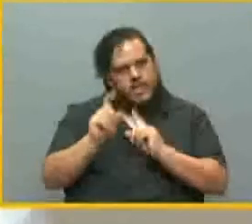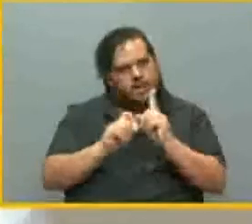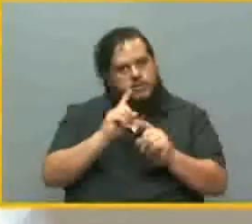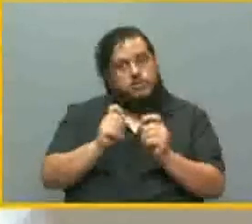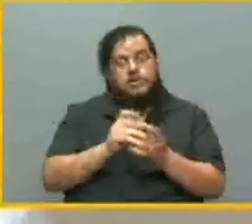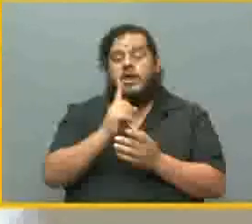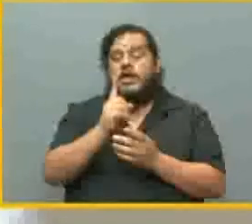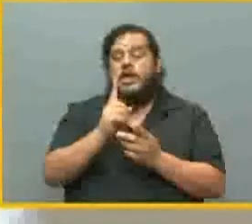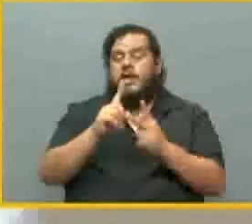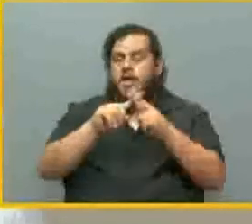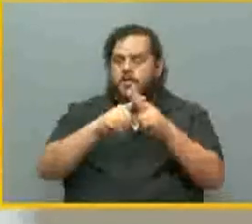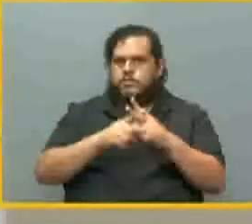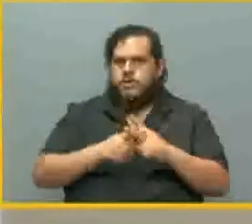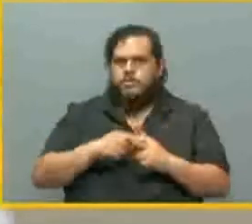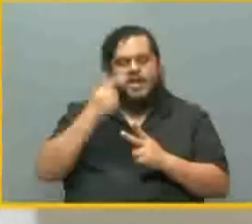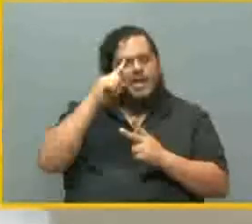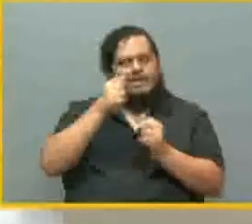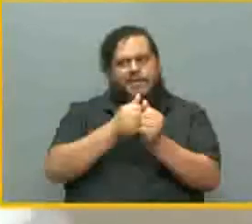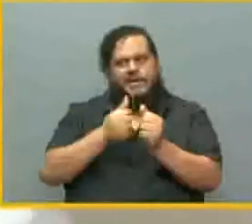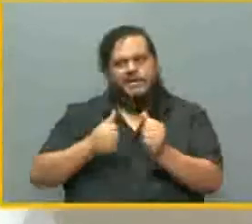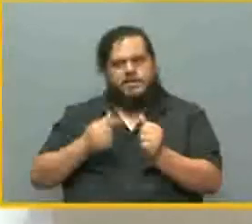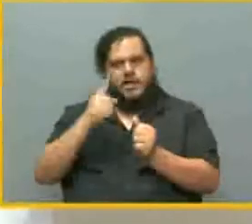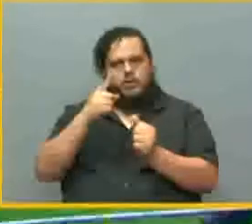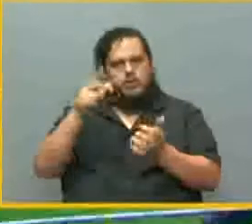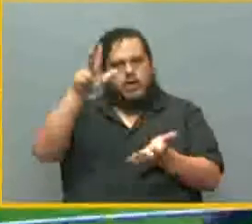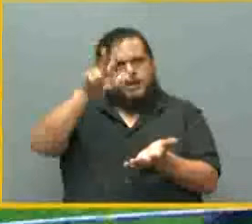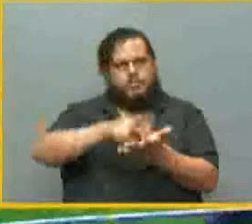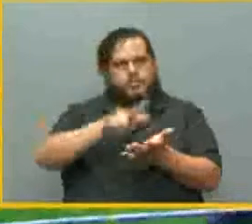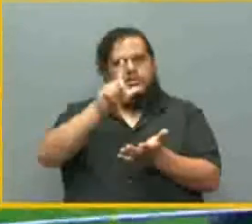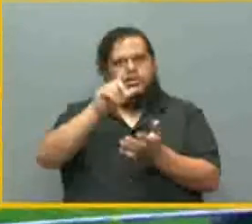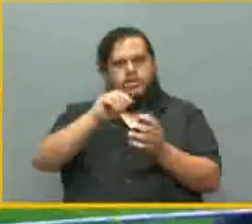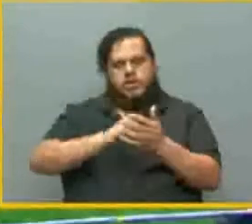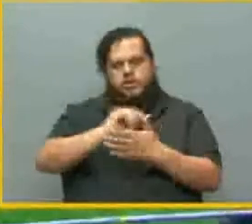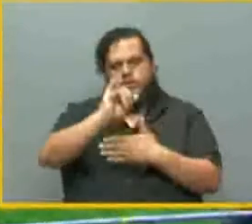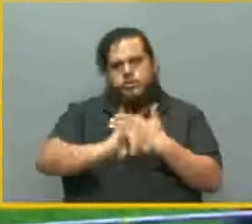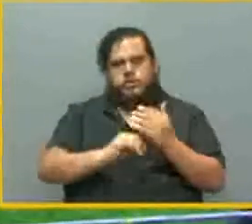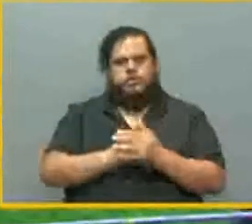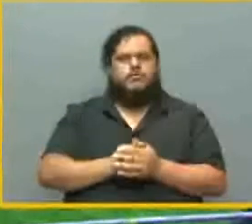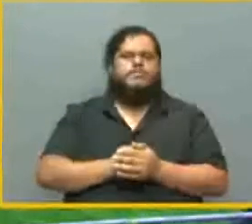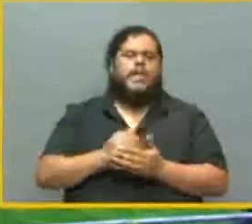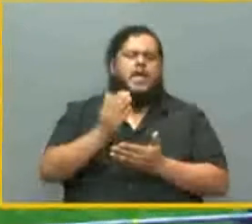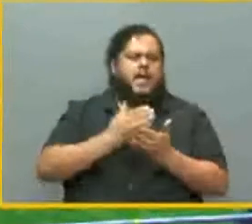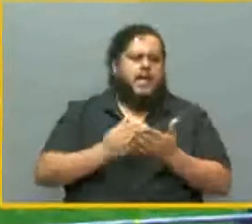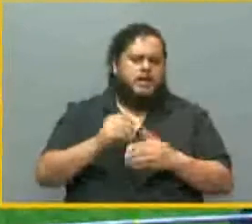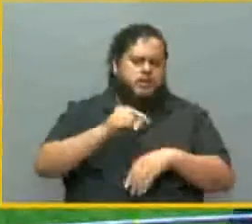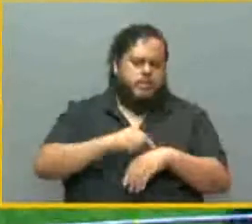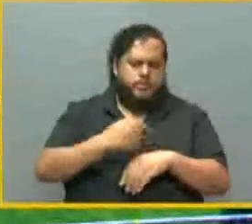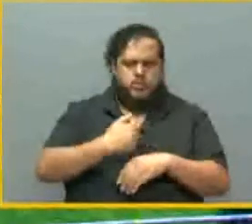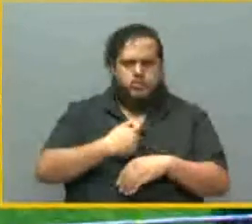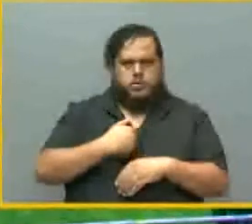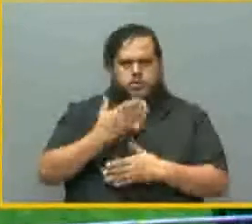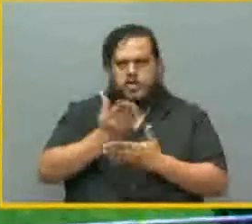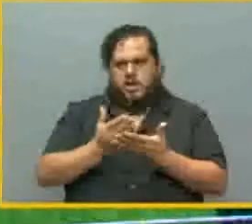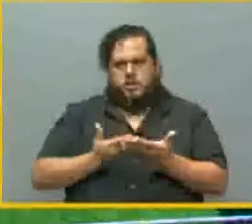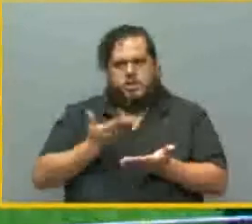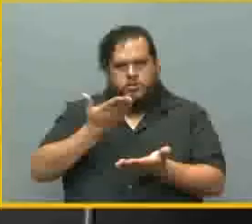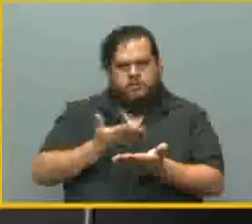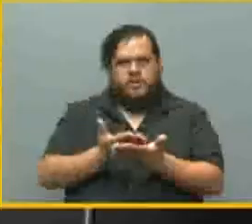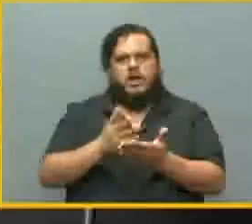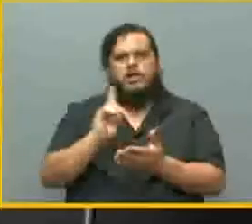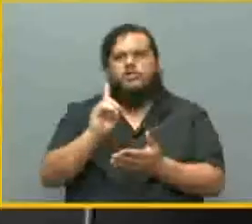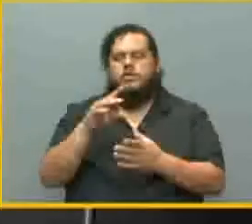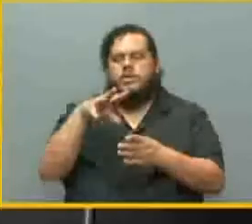un mecanismo para trazar una aprobación del proyecto en algún momento tuvimos algunas ofertas donde el ingreso